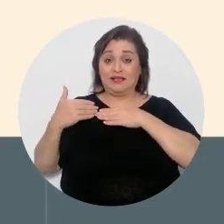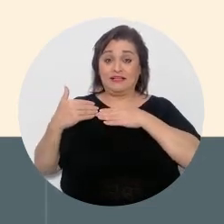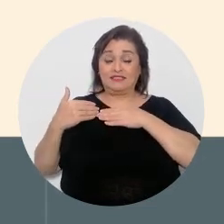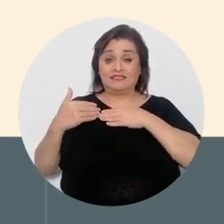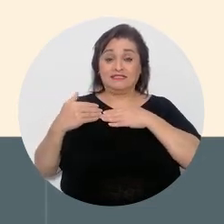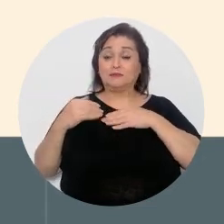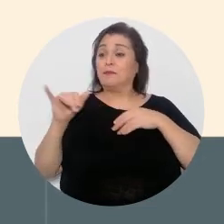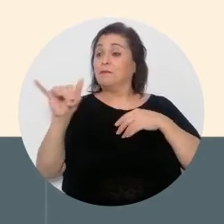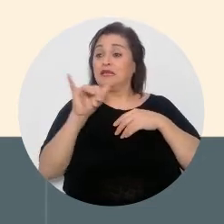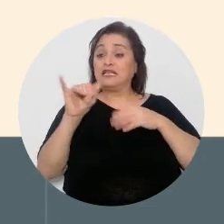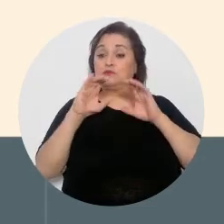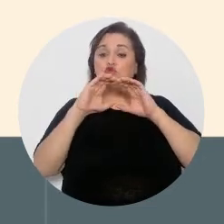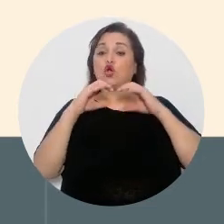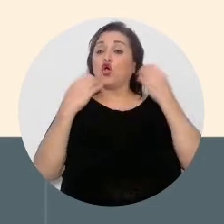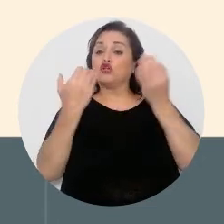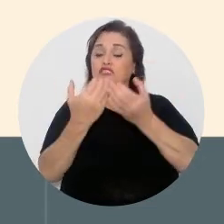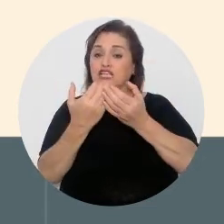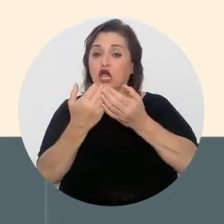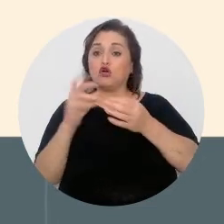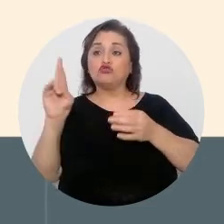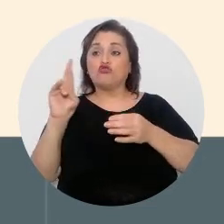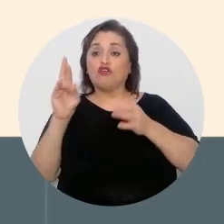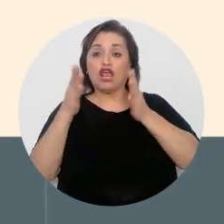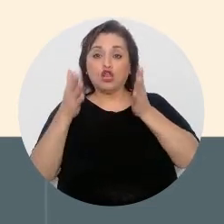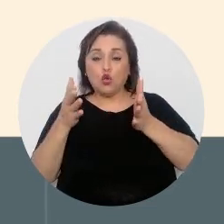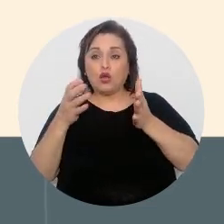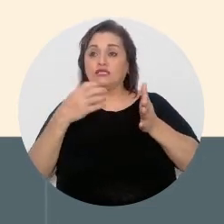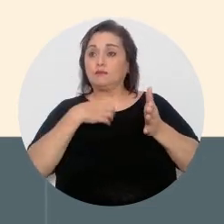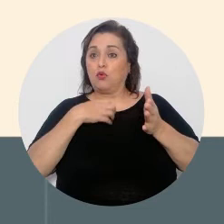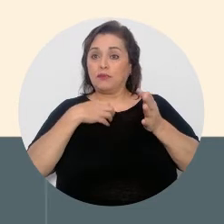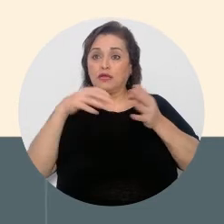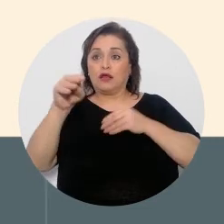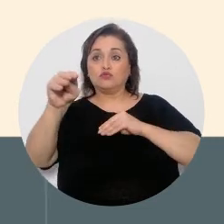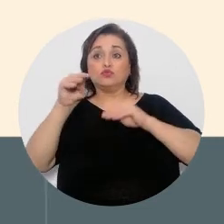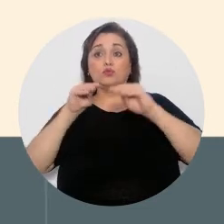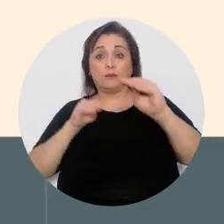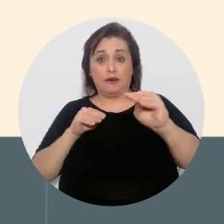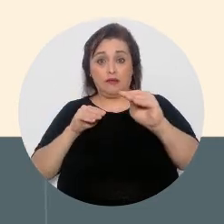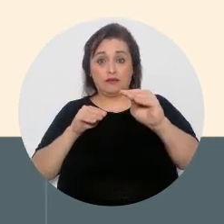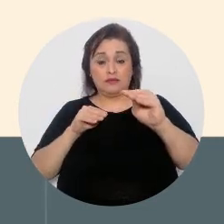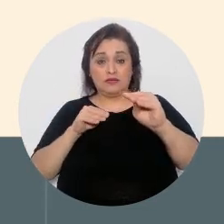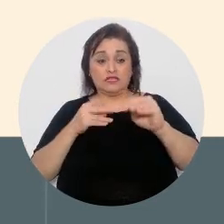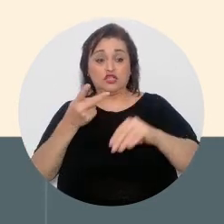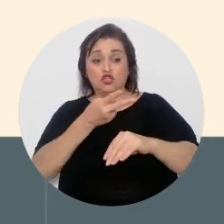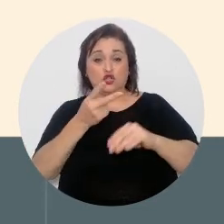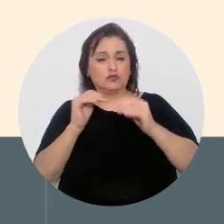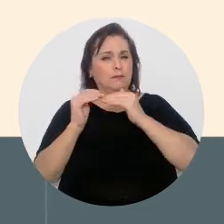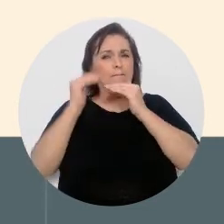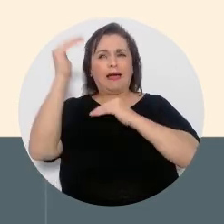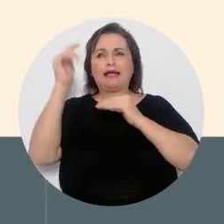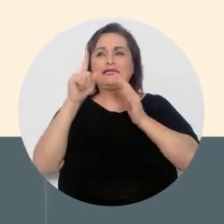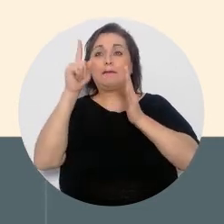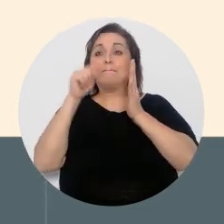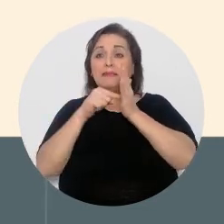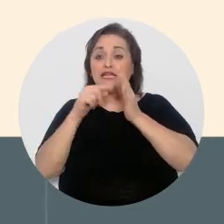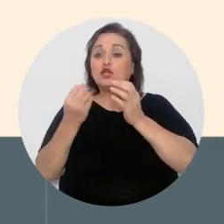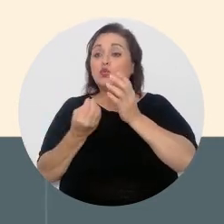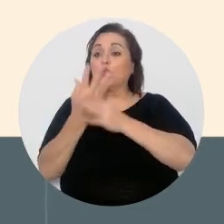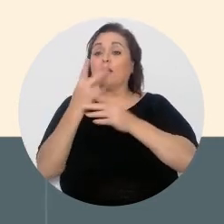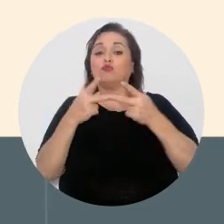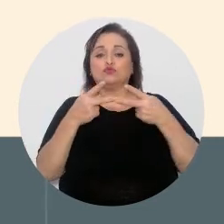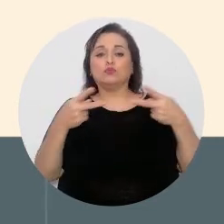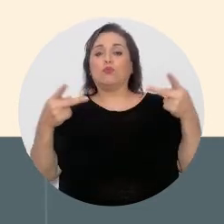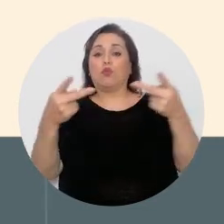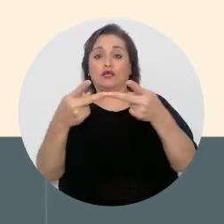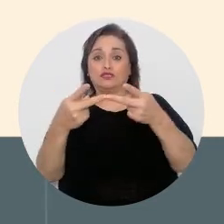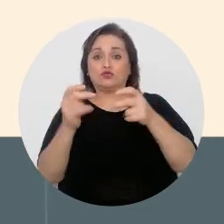anteriores fueron los consejos, los regidores, propietarios y suplentes. Entre estos dos son más de 1.000